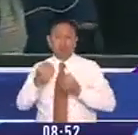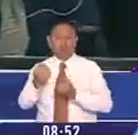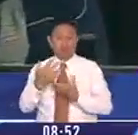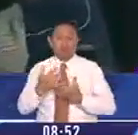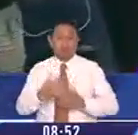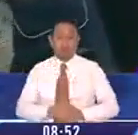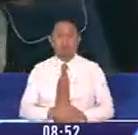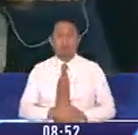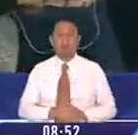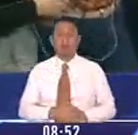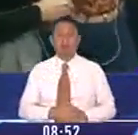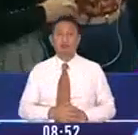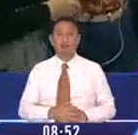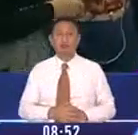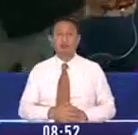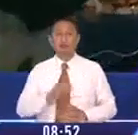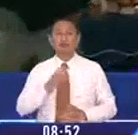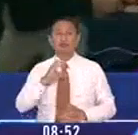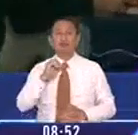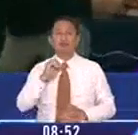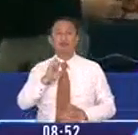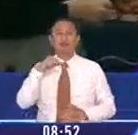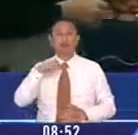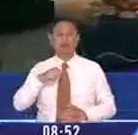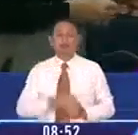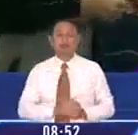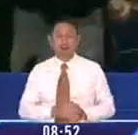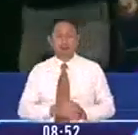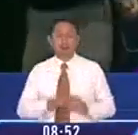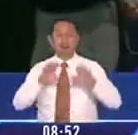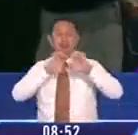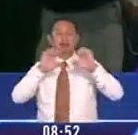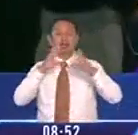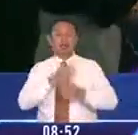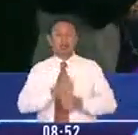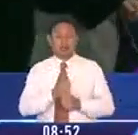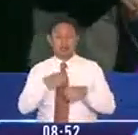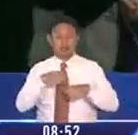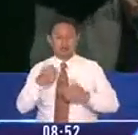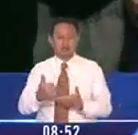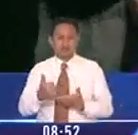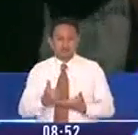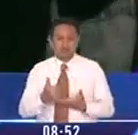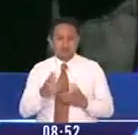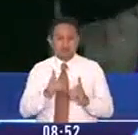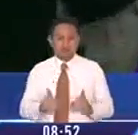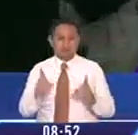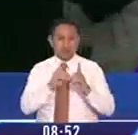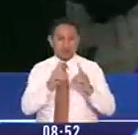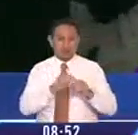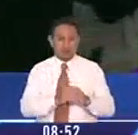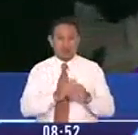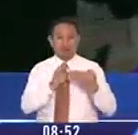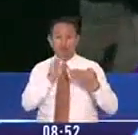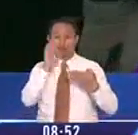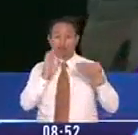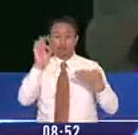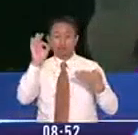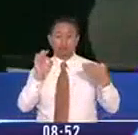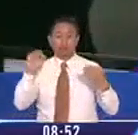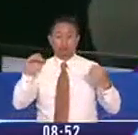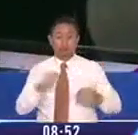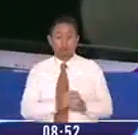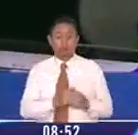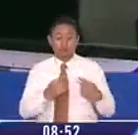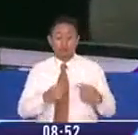también manejado por el COE a través de la empresa pública de seguridad, también lo que permite es generar datos estadísticas para poder tener al